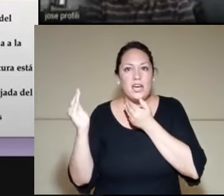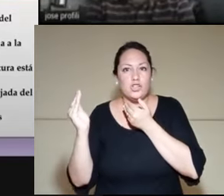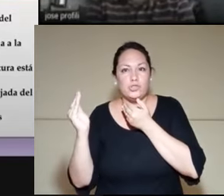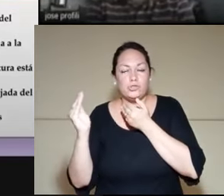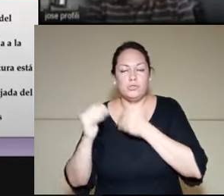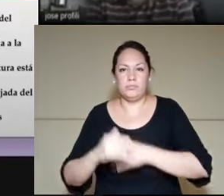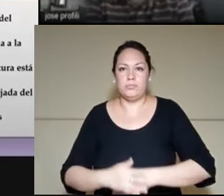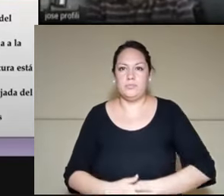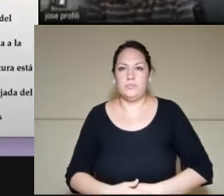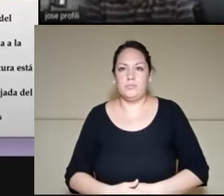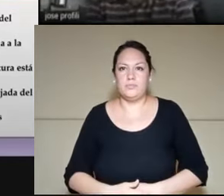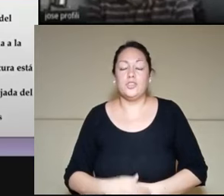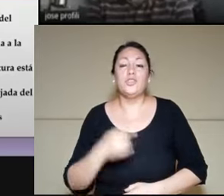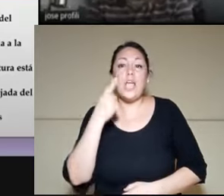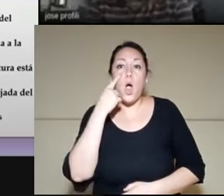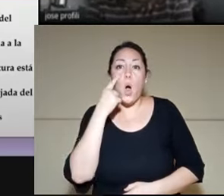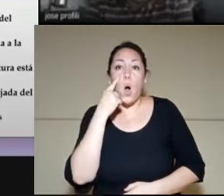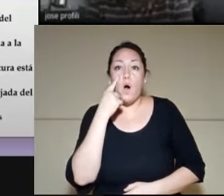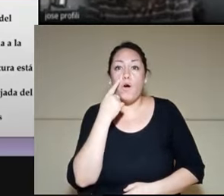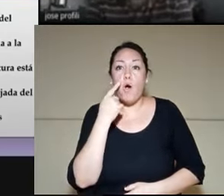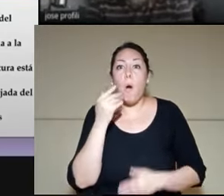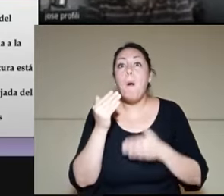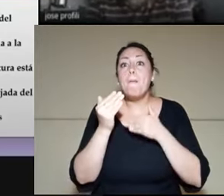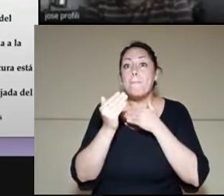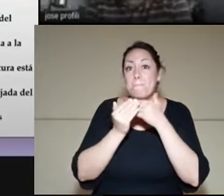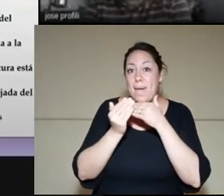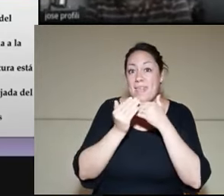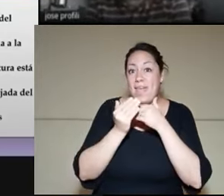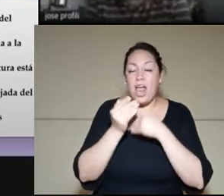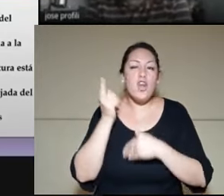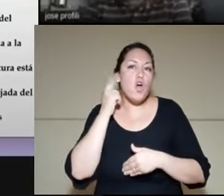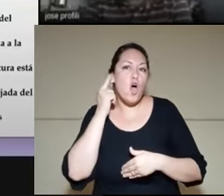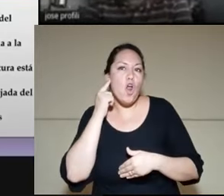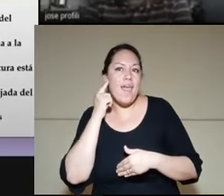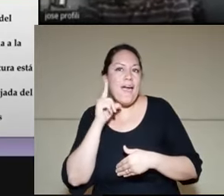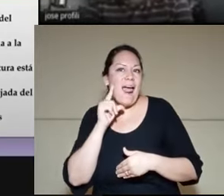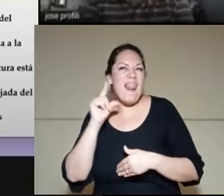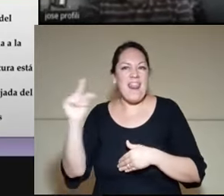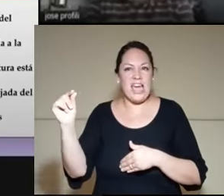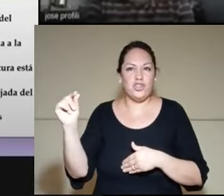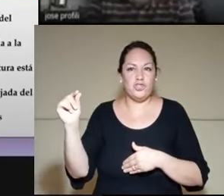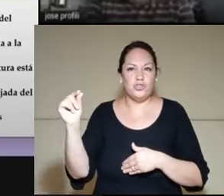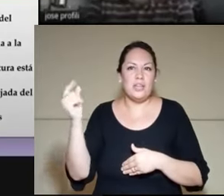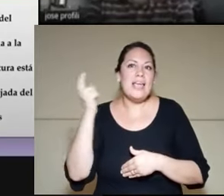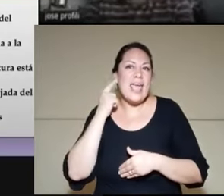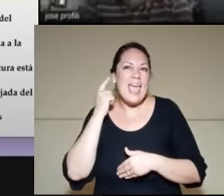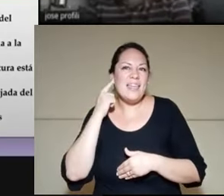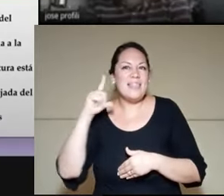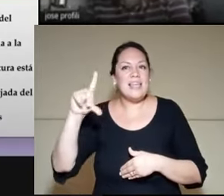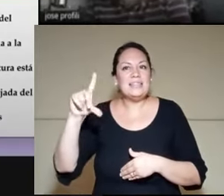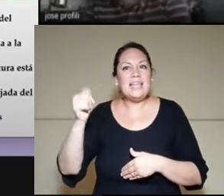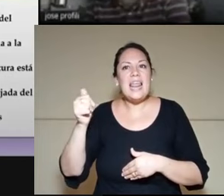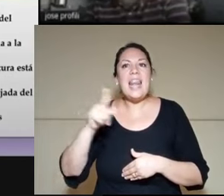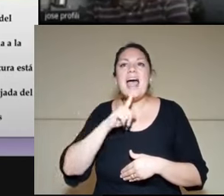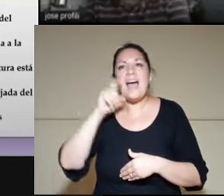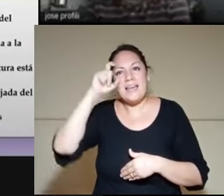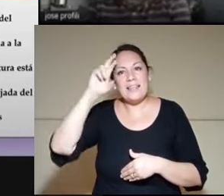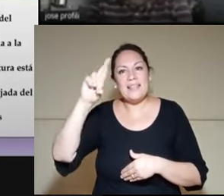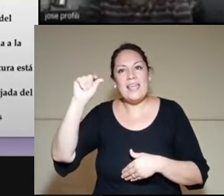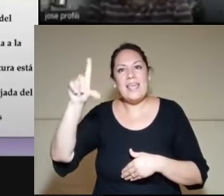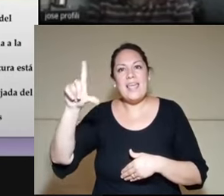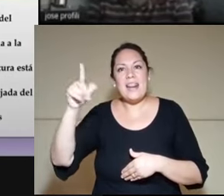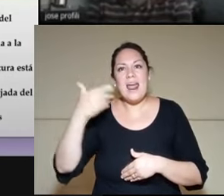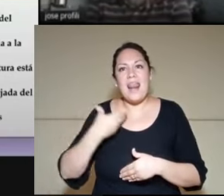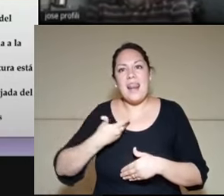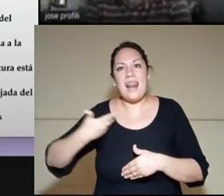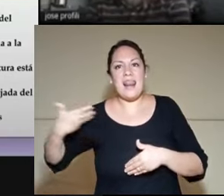Entonces el ojo, se dice, es más medial que la oreja. En cambio, la oreja es más lateral. ¿Por qué?